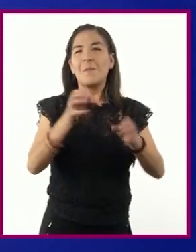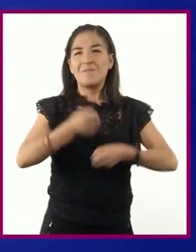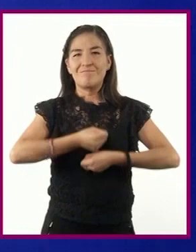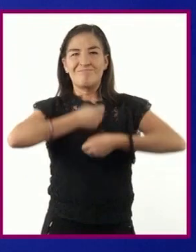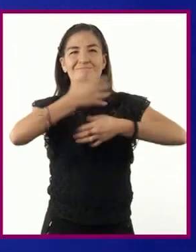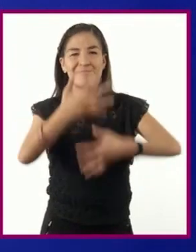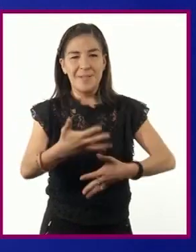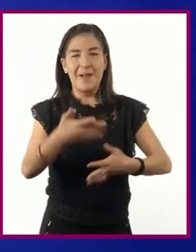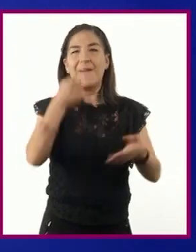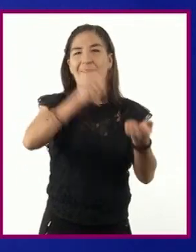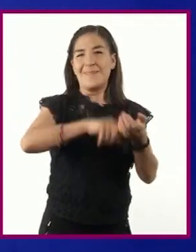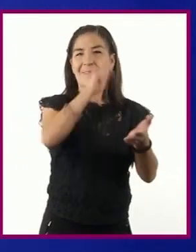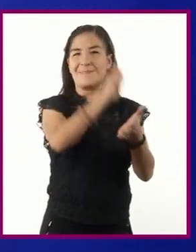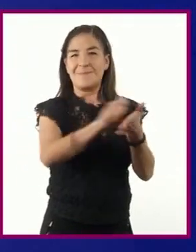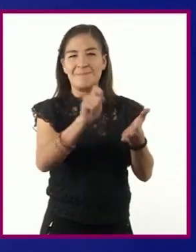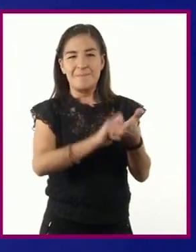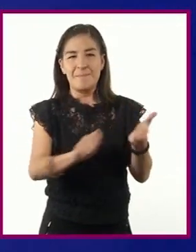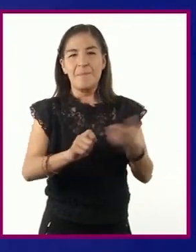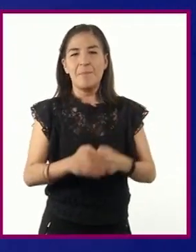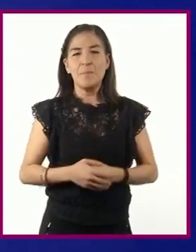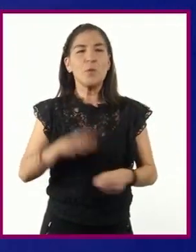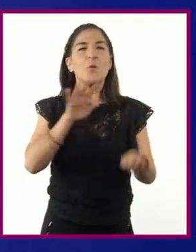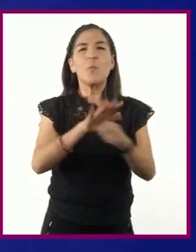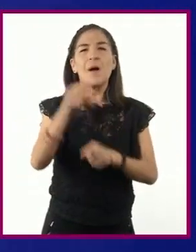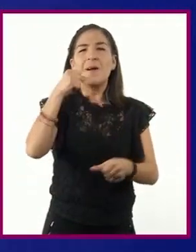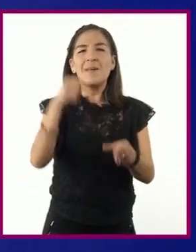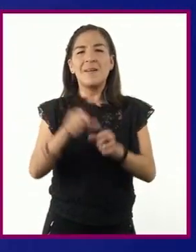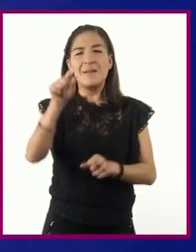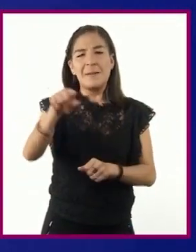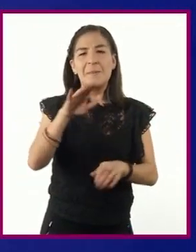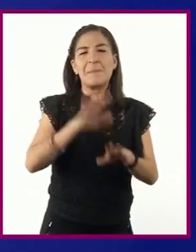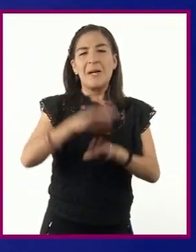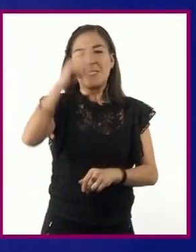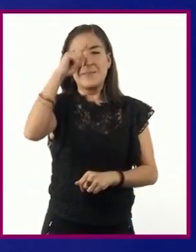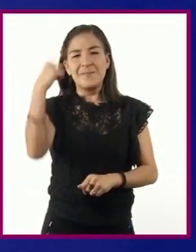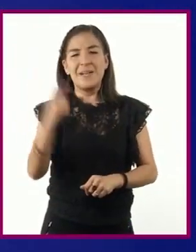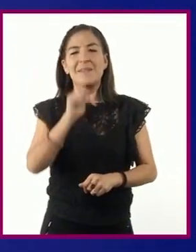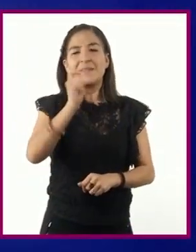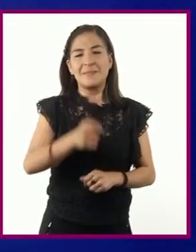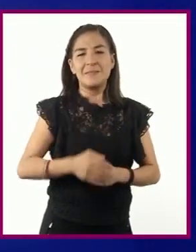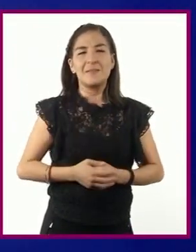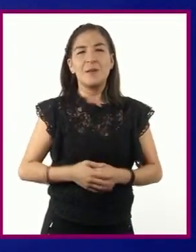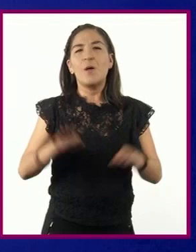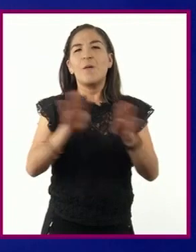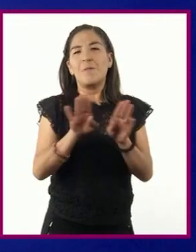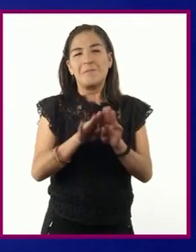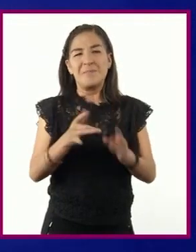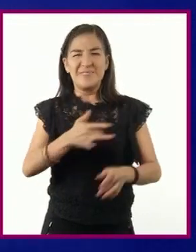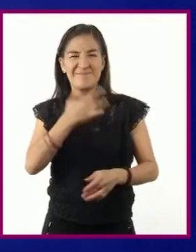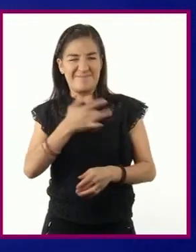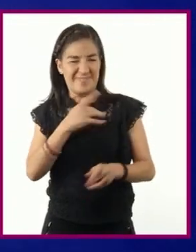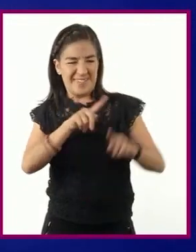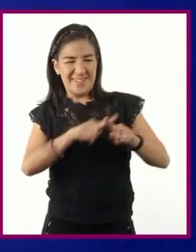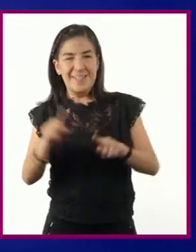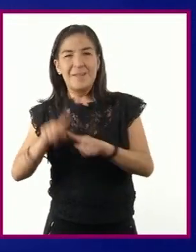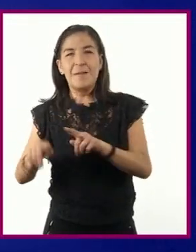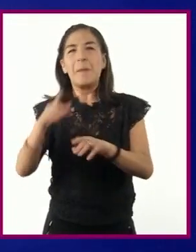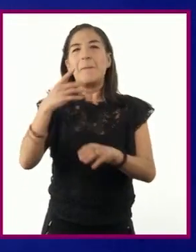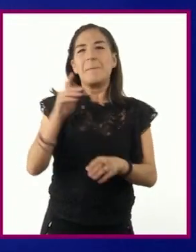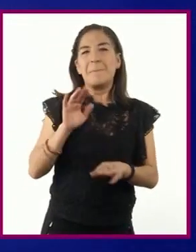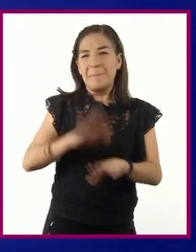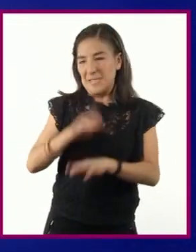expresividad a lo escrito. Una tipografía muy sencilla produce efectos distintos a otras más